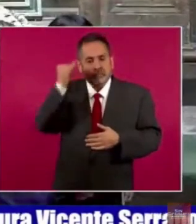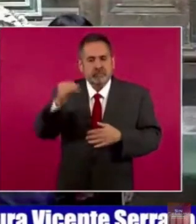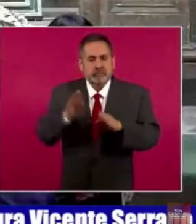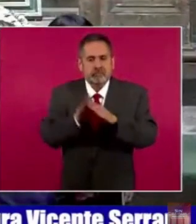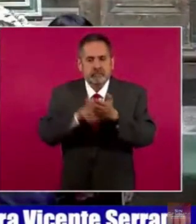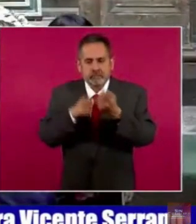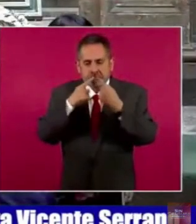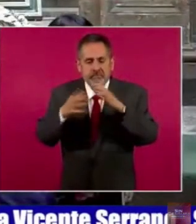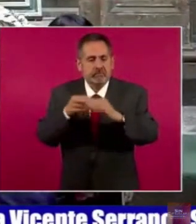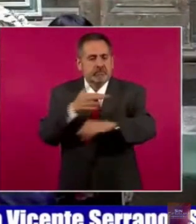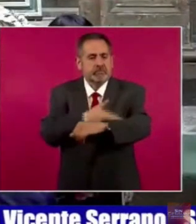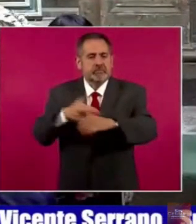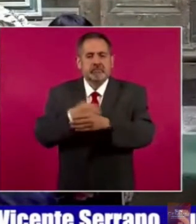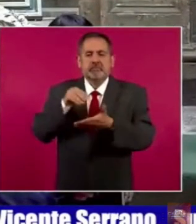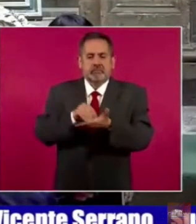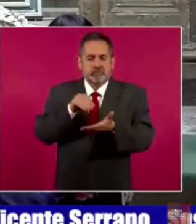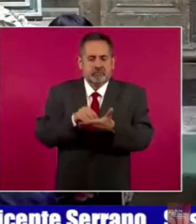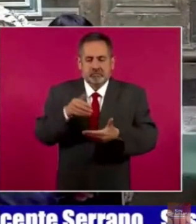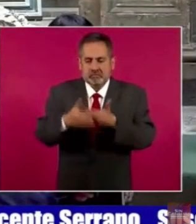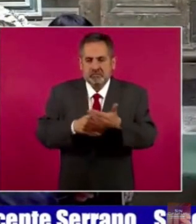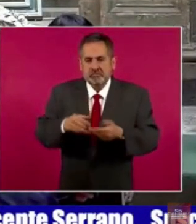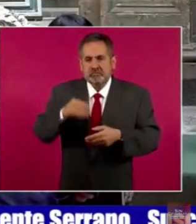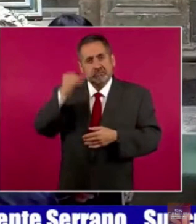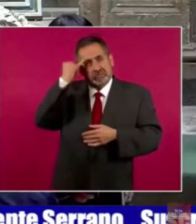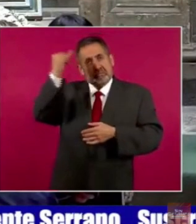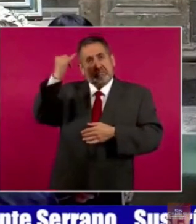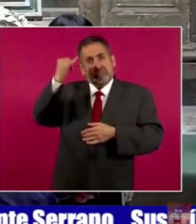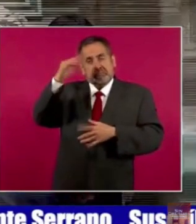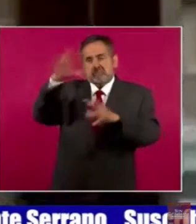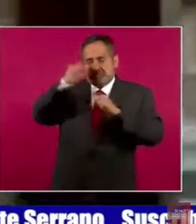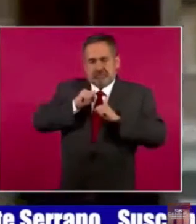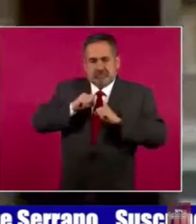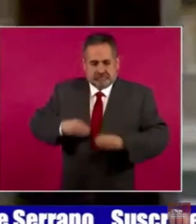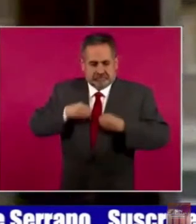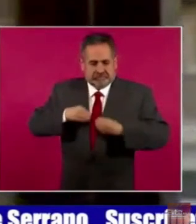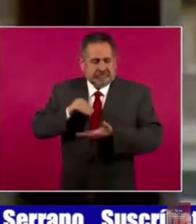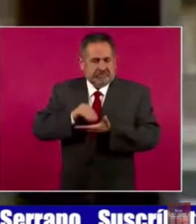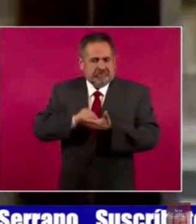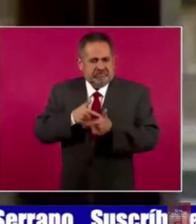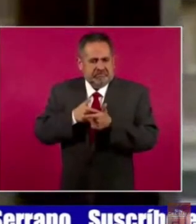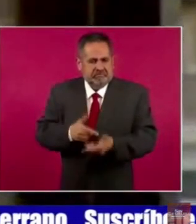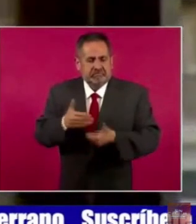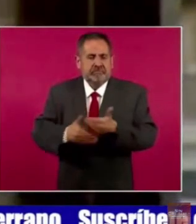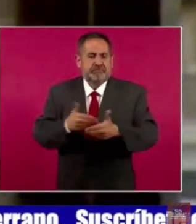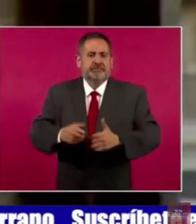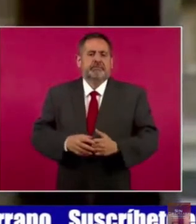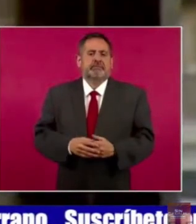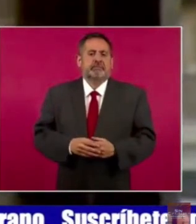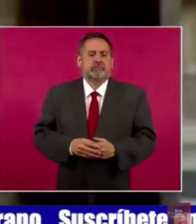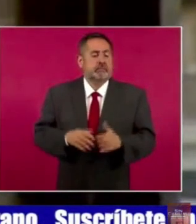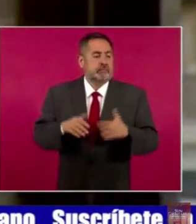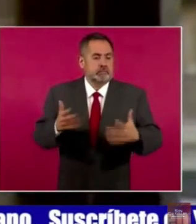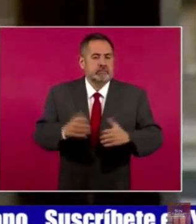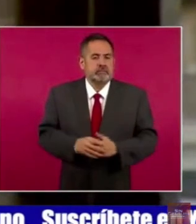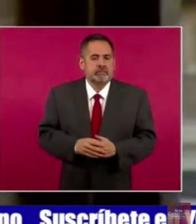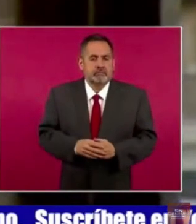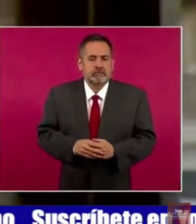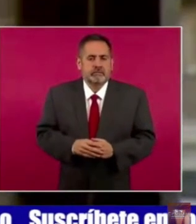ideales permanecen más vivos que nunca. En